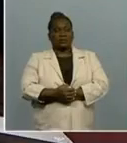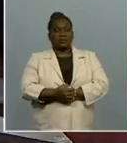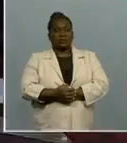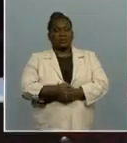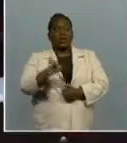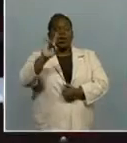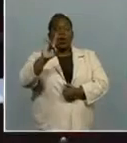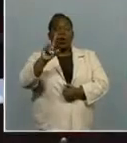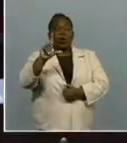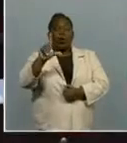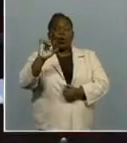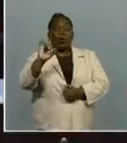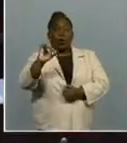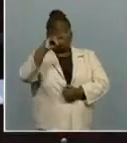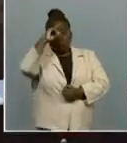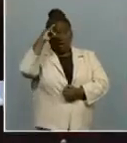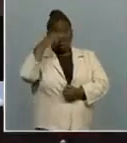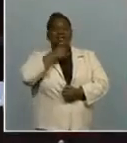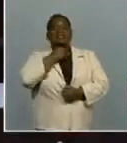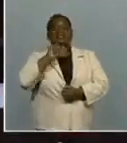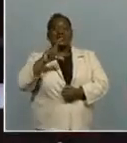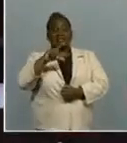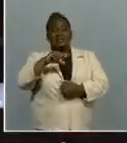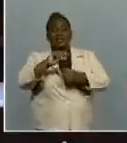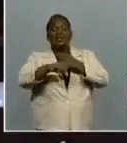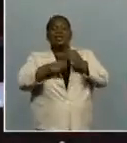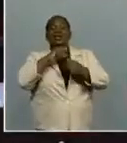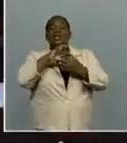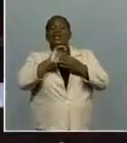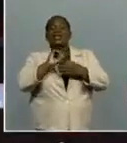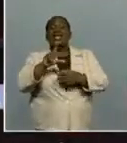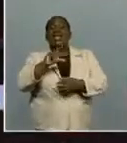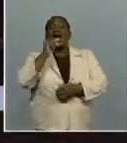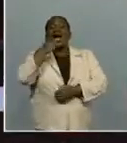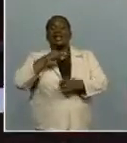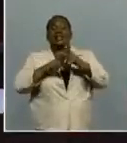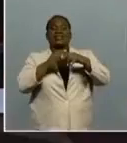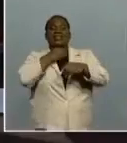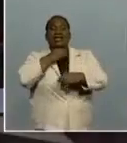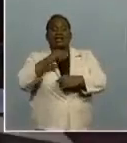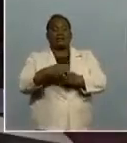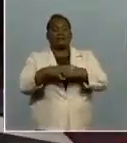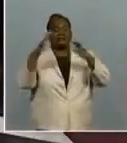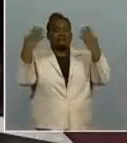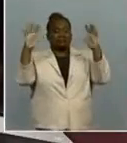ulises guilarte de nacimiento